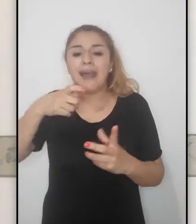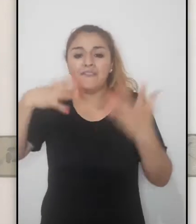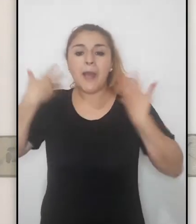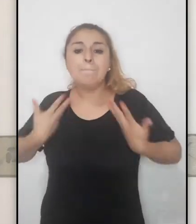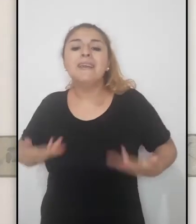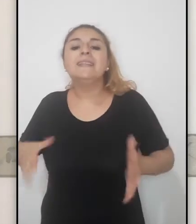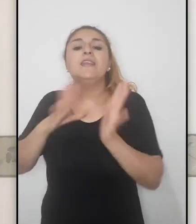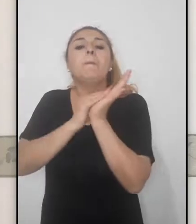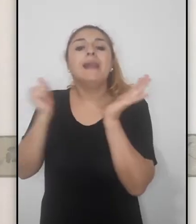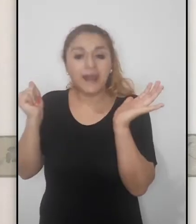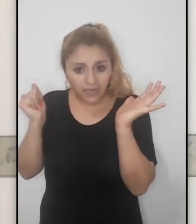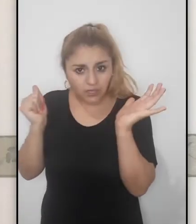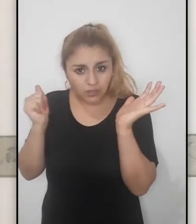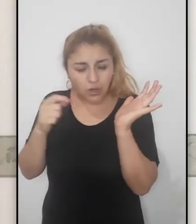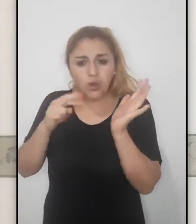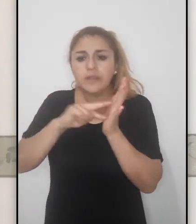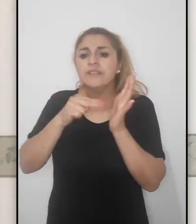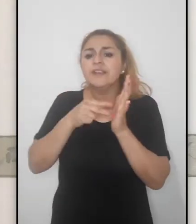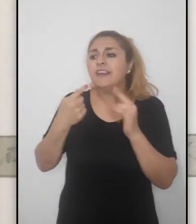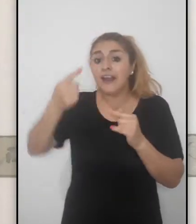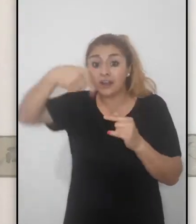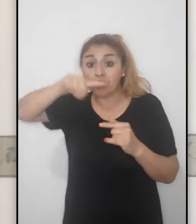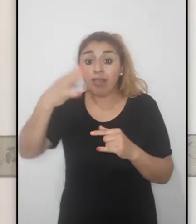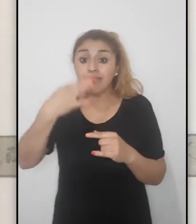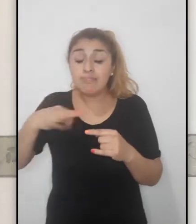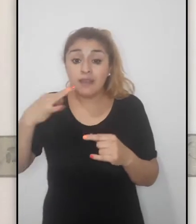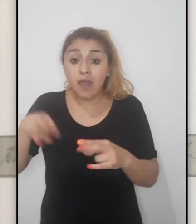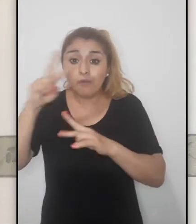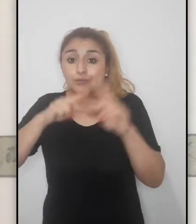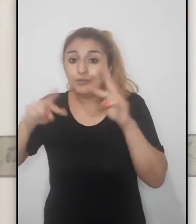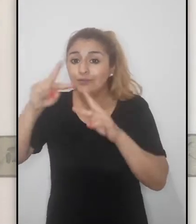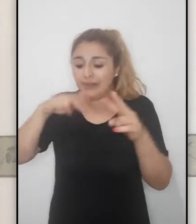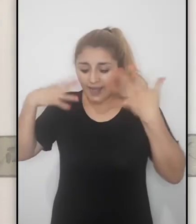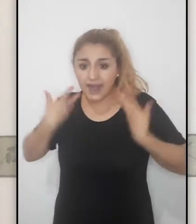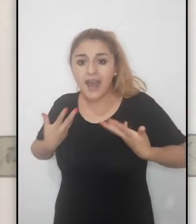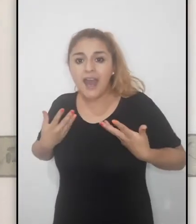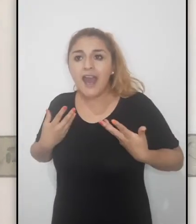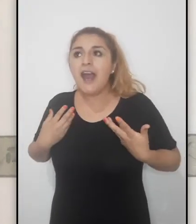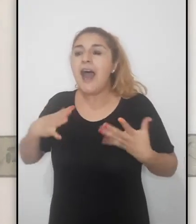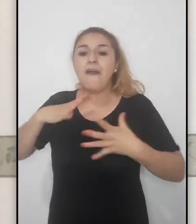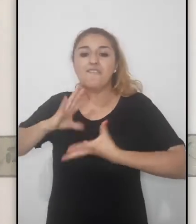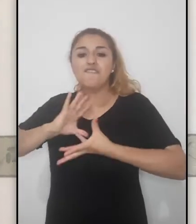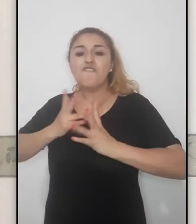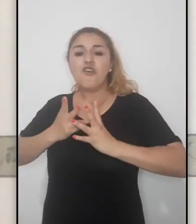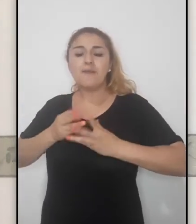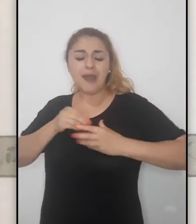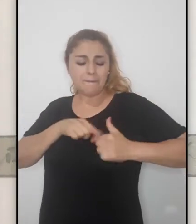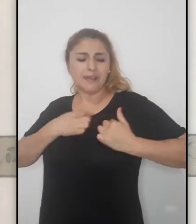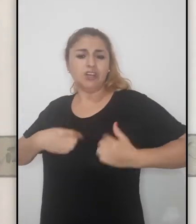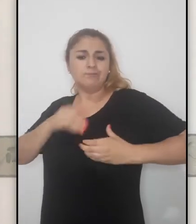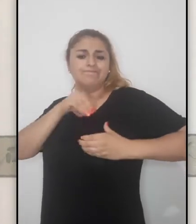posicionarte no contrario al pecado de una vida santa en santificación